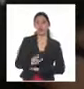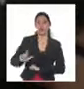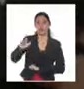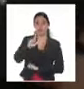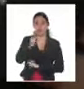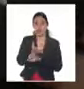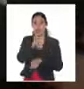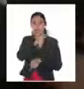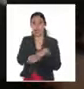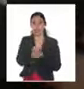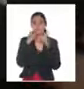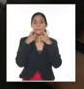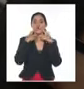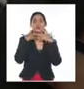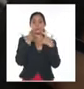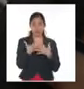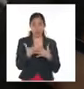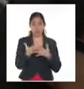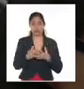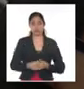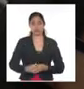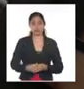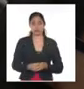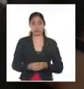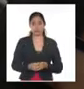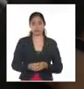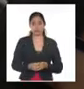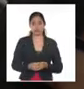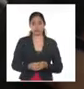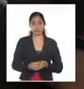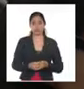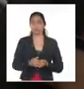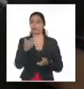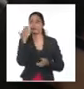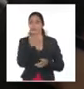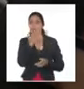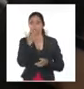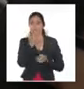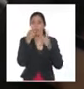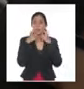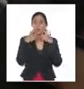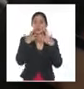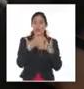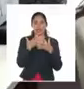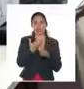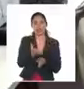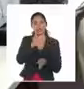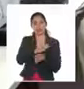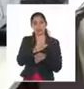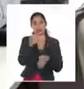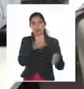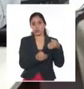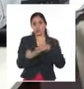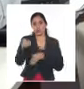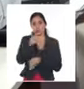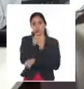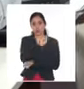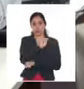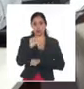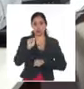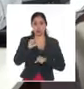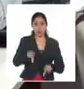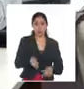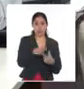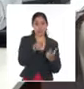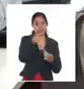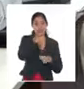bien en alto la máxima martiana de que en prever está todo el arte de saber. El cumplimiento exitoso de ese